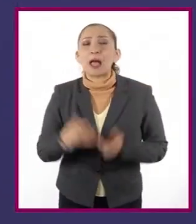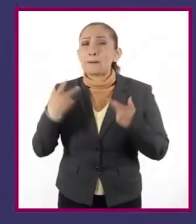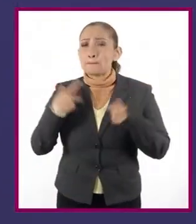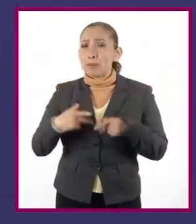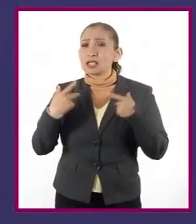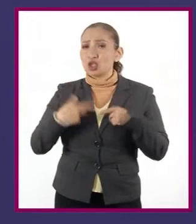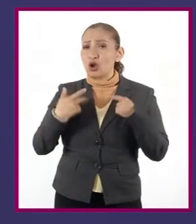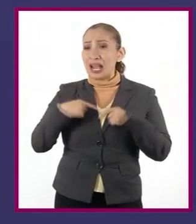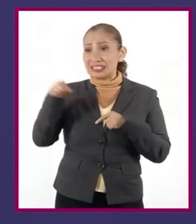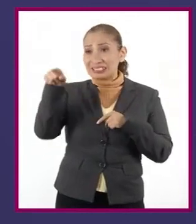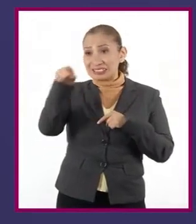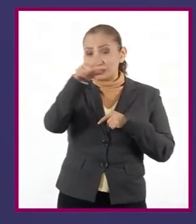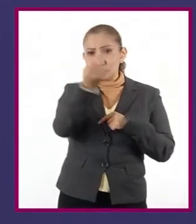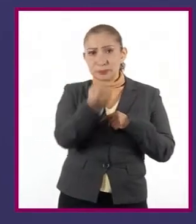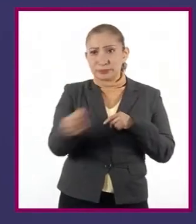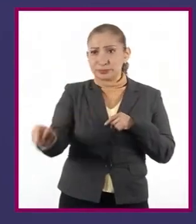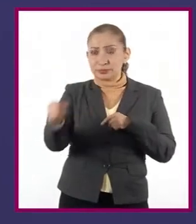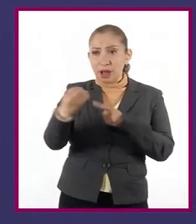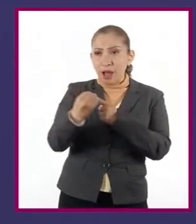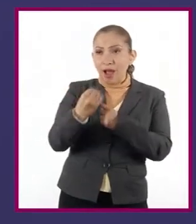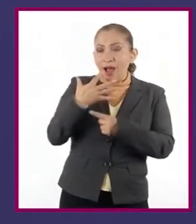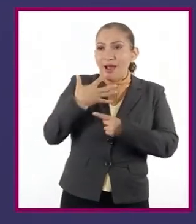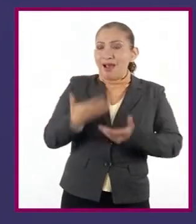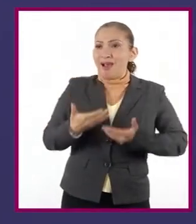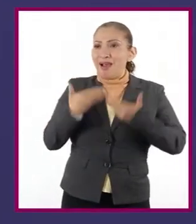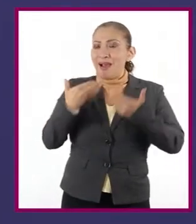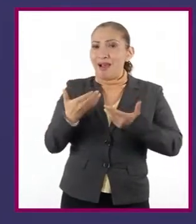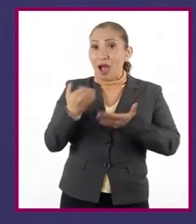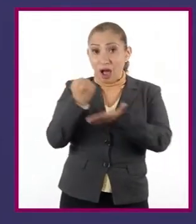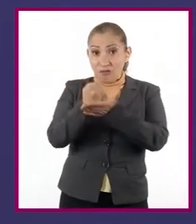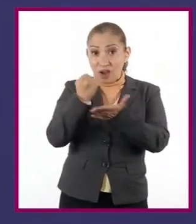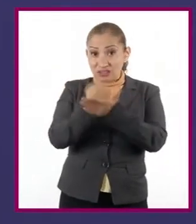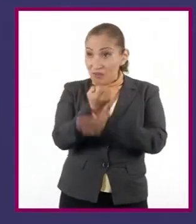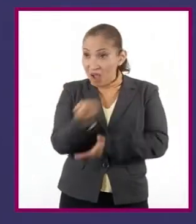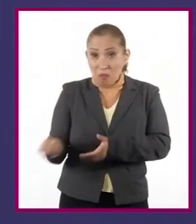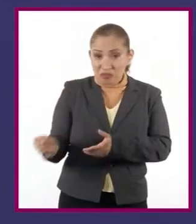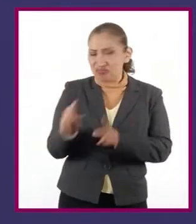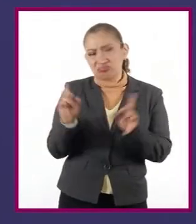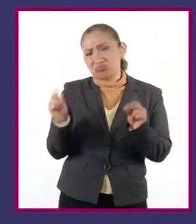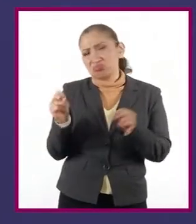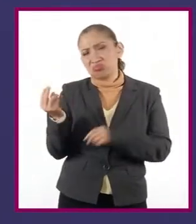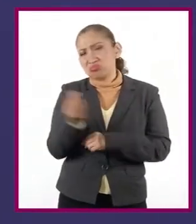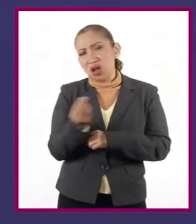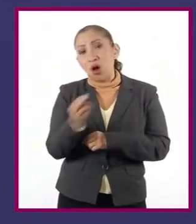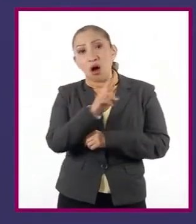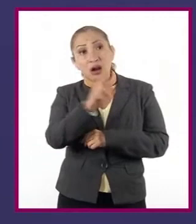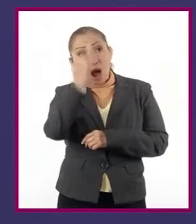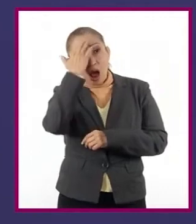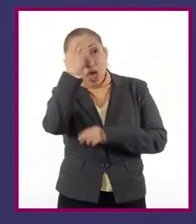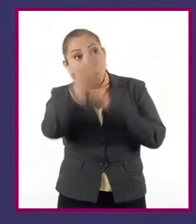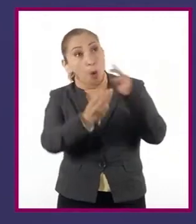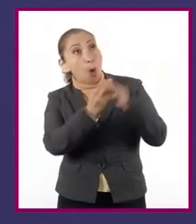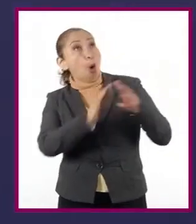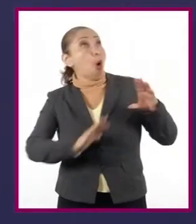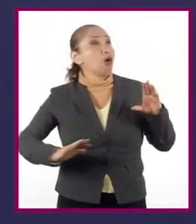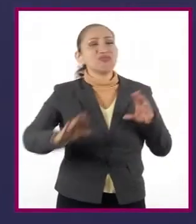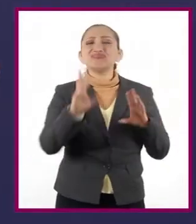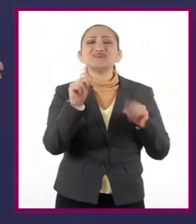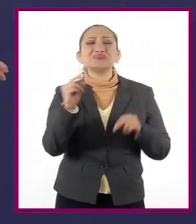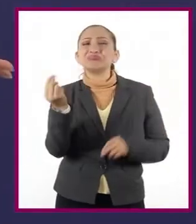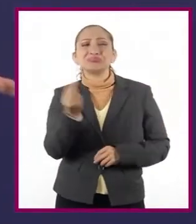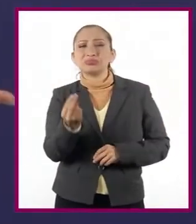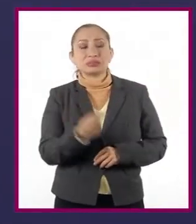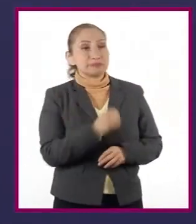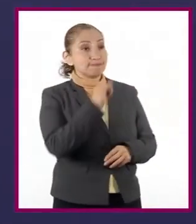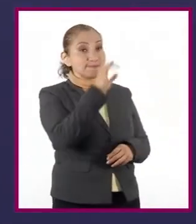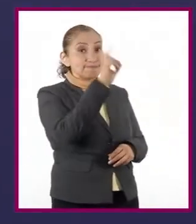que nos inspiran no necesariamente tienen que ser famosas o reconocidas a nivel mundial. Es